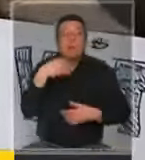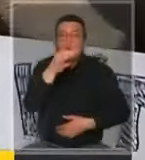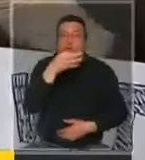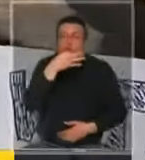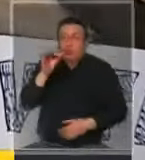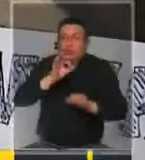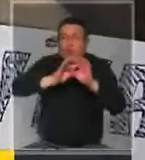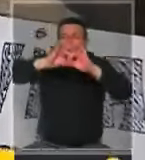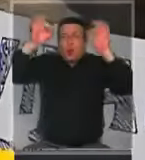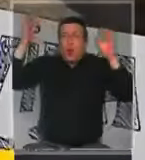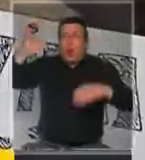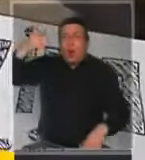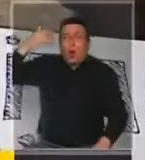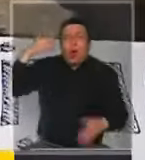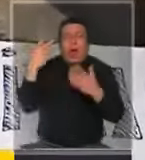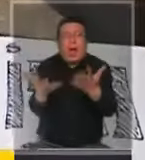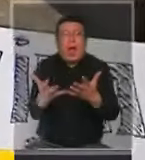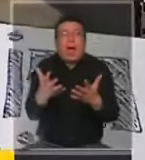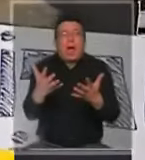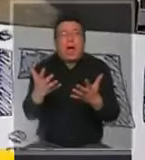hecho!